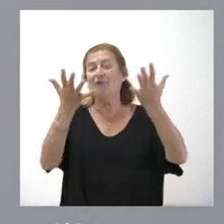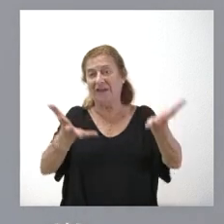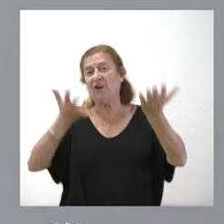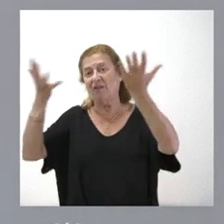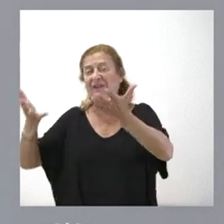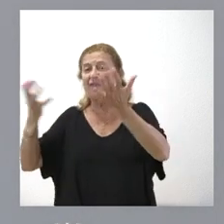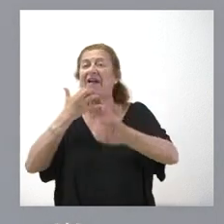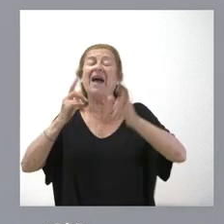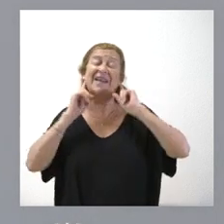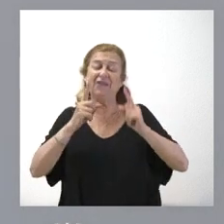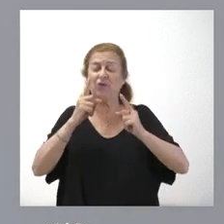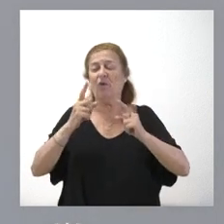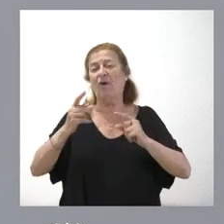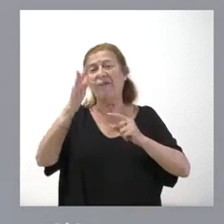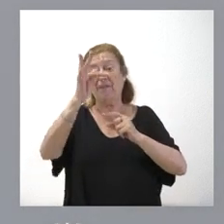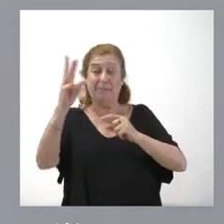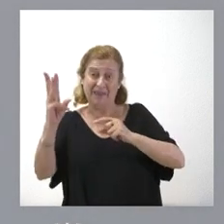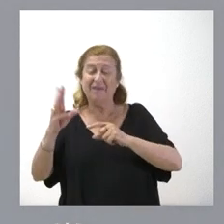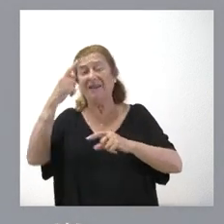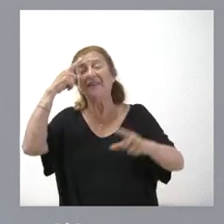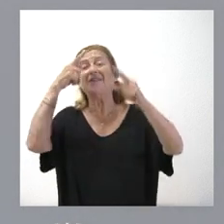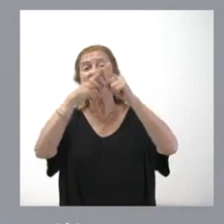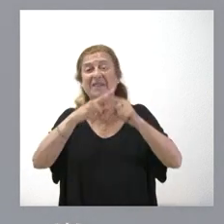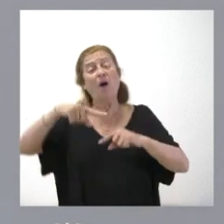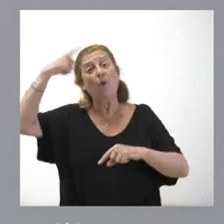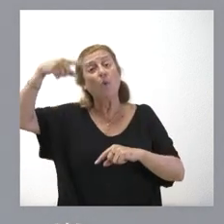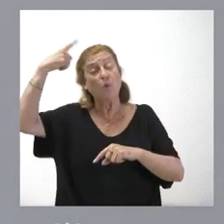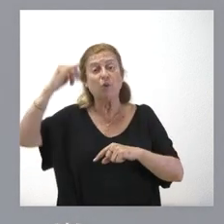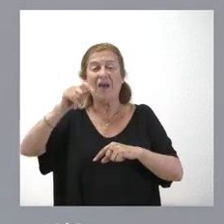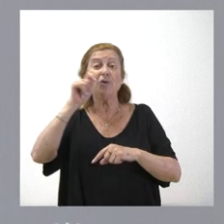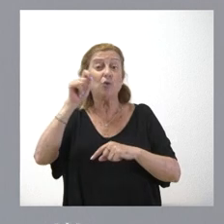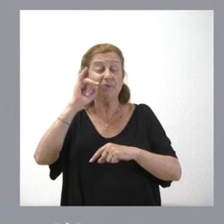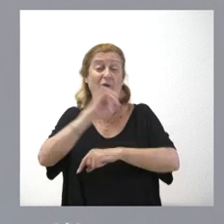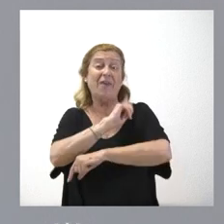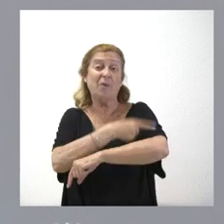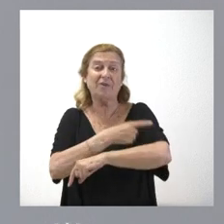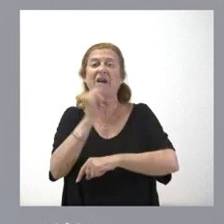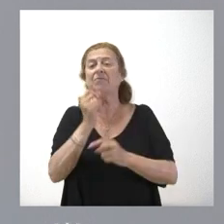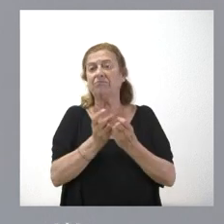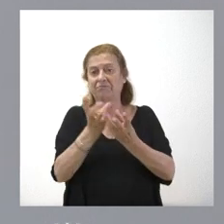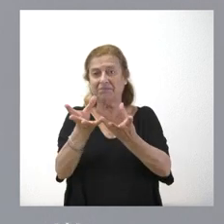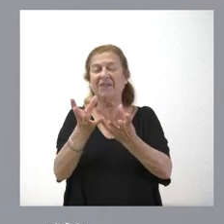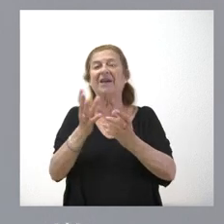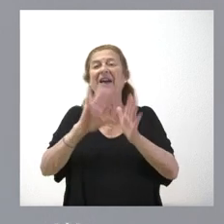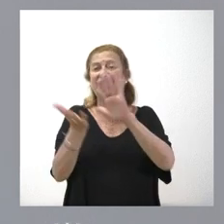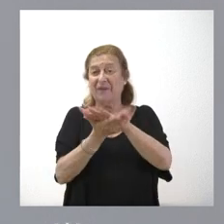caso de la formación profesional por lo que respecta a cultura y turismo y deporte son varios los expedientes en esta ocasión